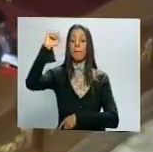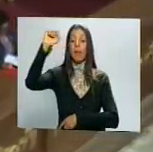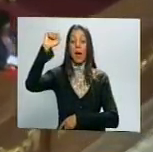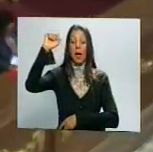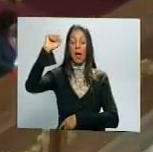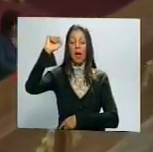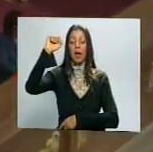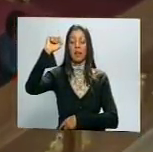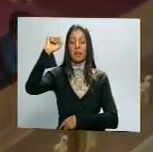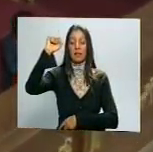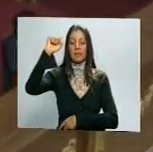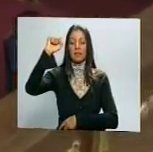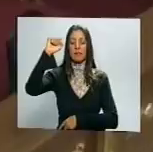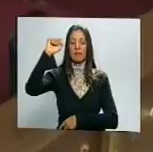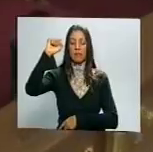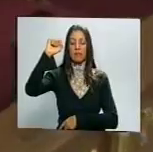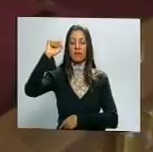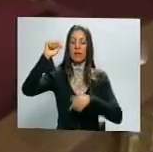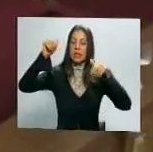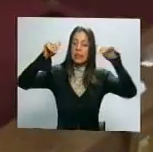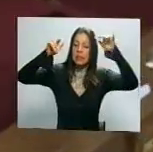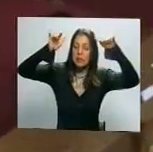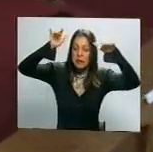Maduro, fuese un títere